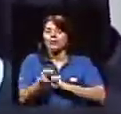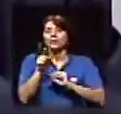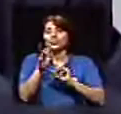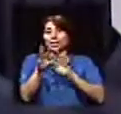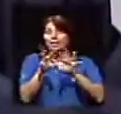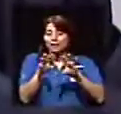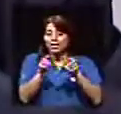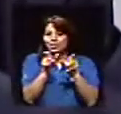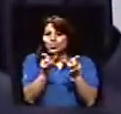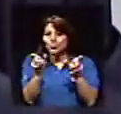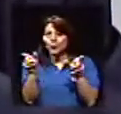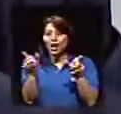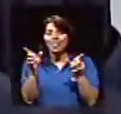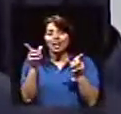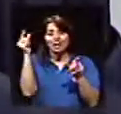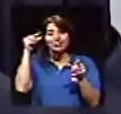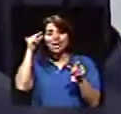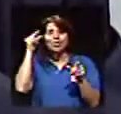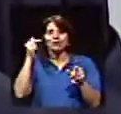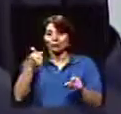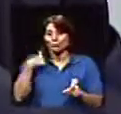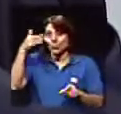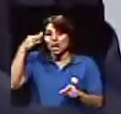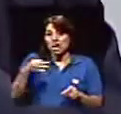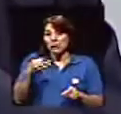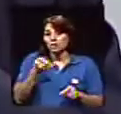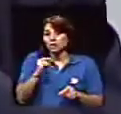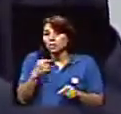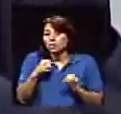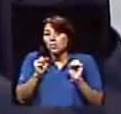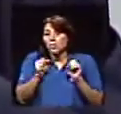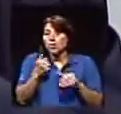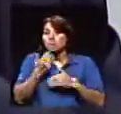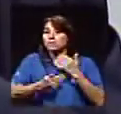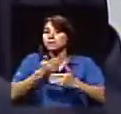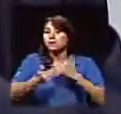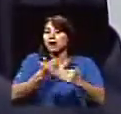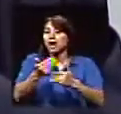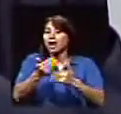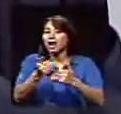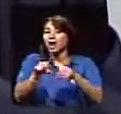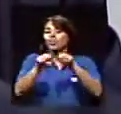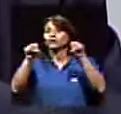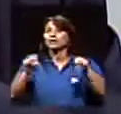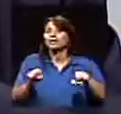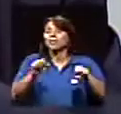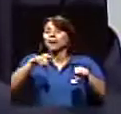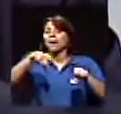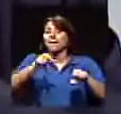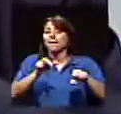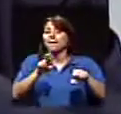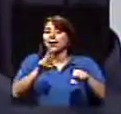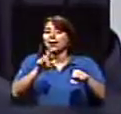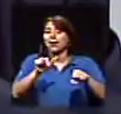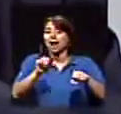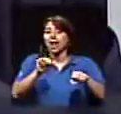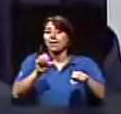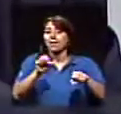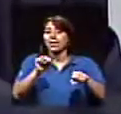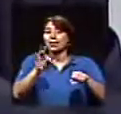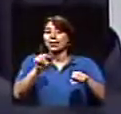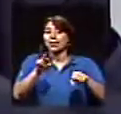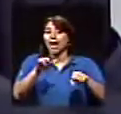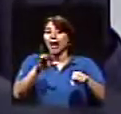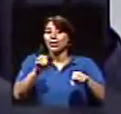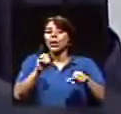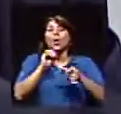supuesto creo que si pudiera uno avanzar a un sistema parlamentario o semiparlamentario sería una gran ganancia. Lo veo todavía